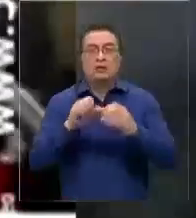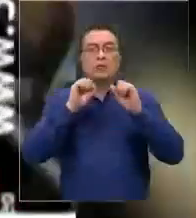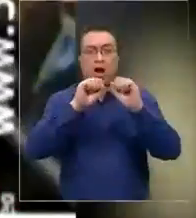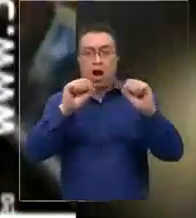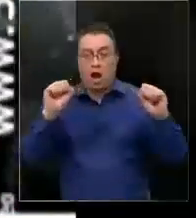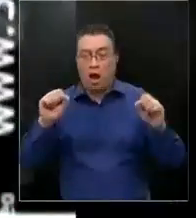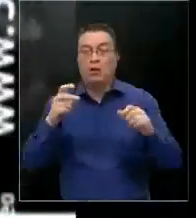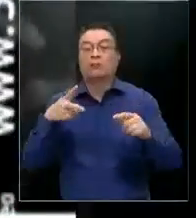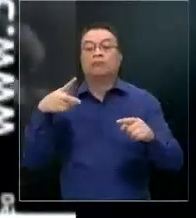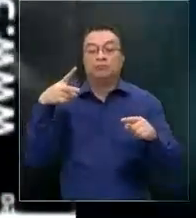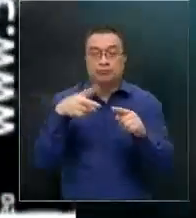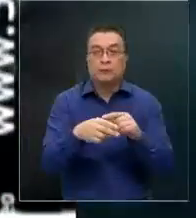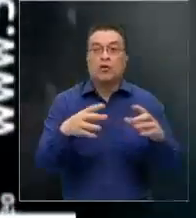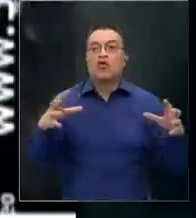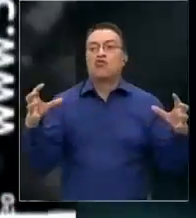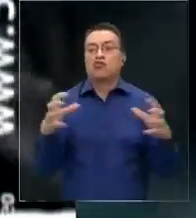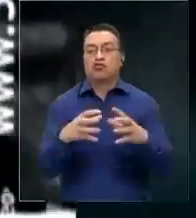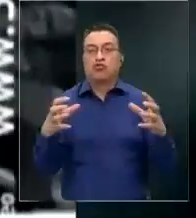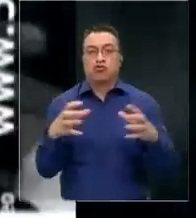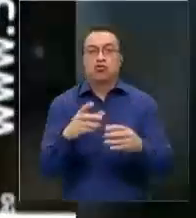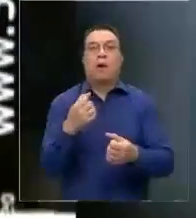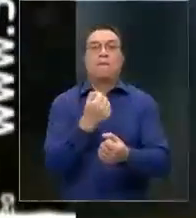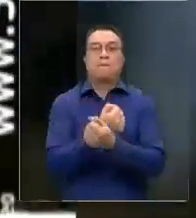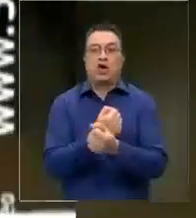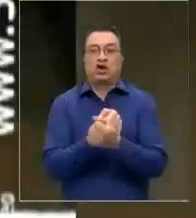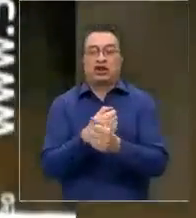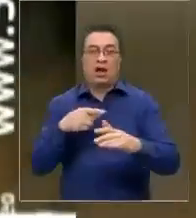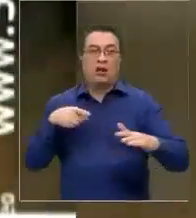fue intervenida de manera violenta por la policía.